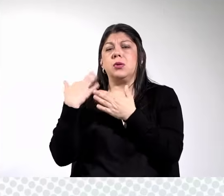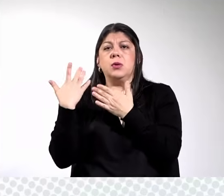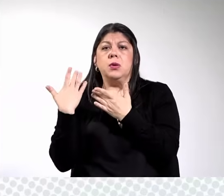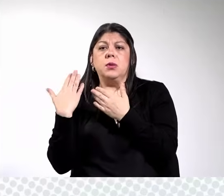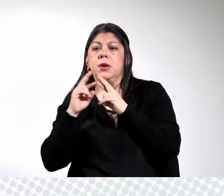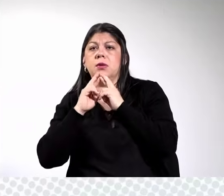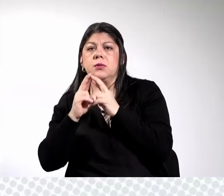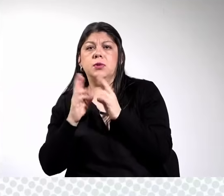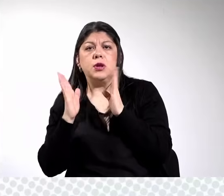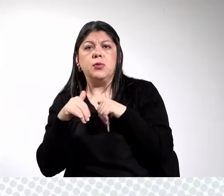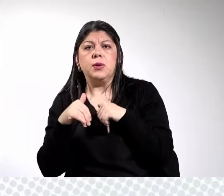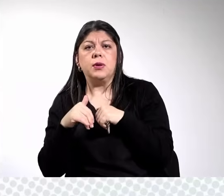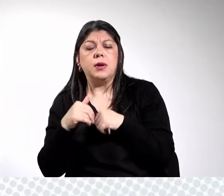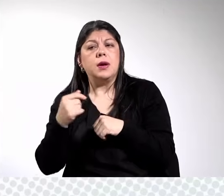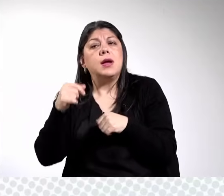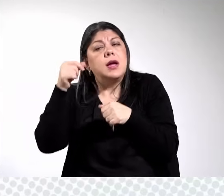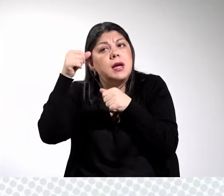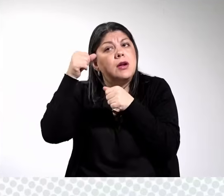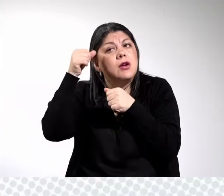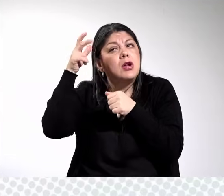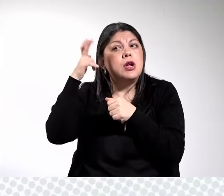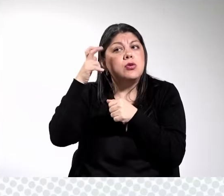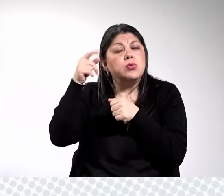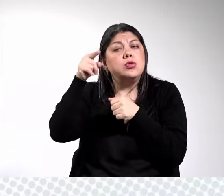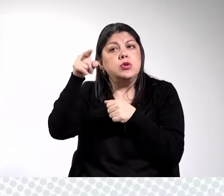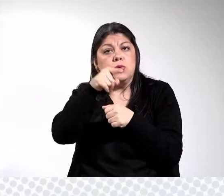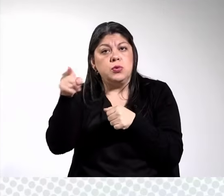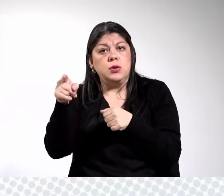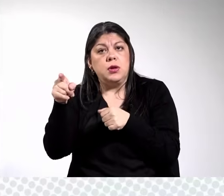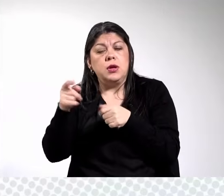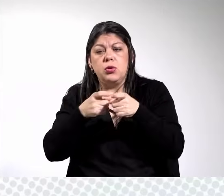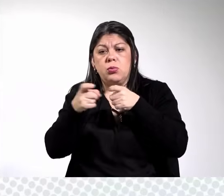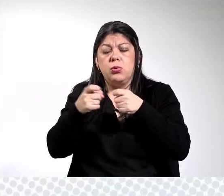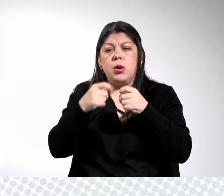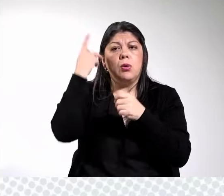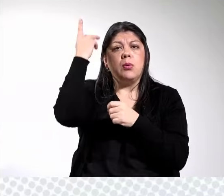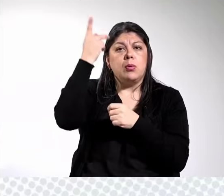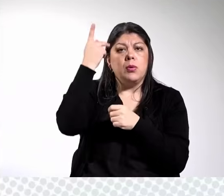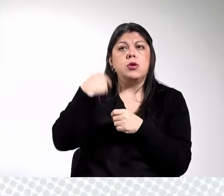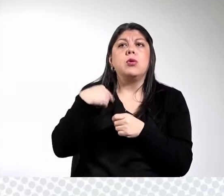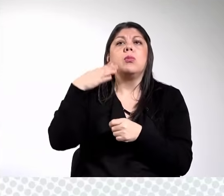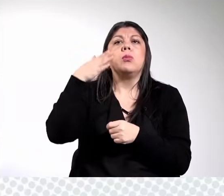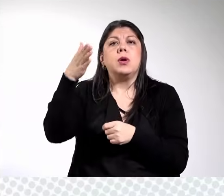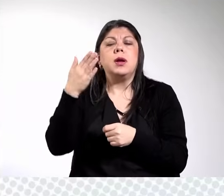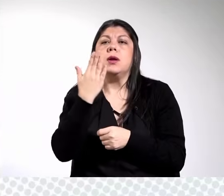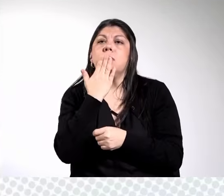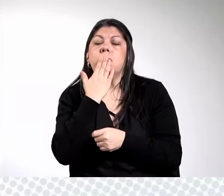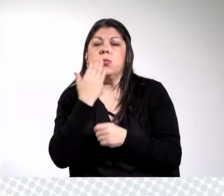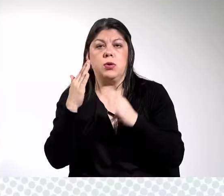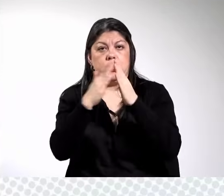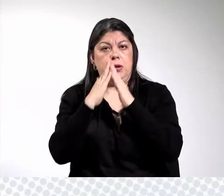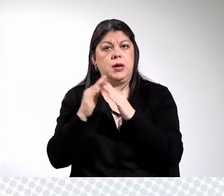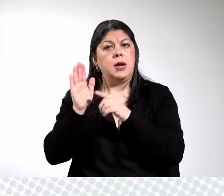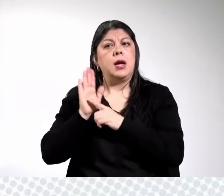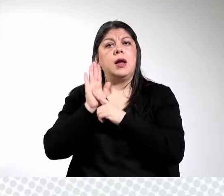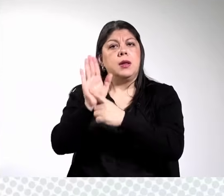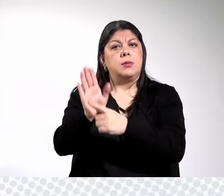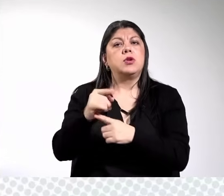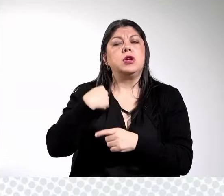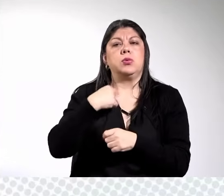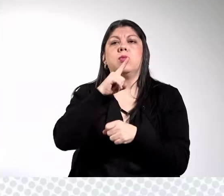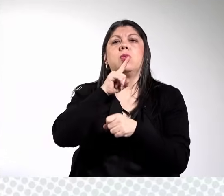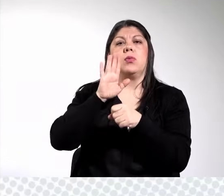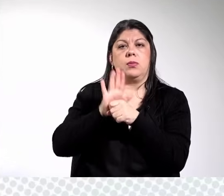la respuesta. Oigan ustedes, y voy a hacer un control político en ese respecto y voy a ir al pueblo indígena a demostrarle que yo